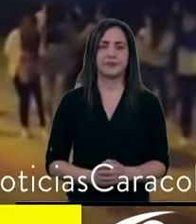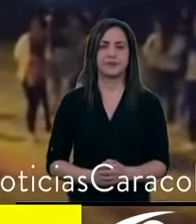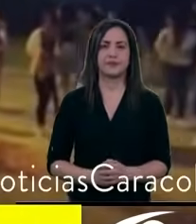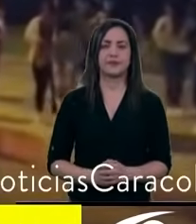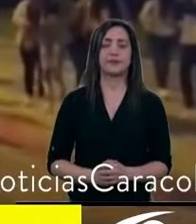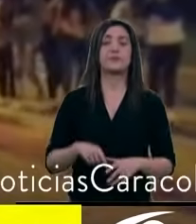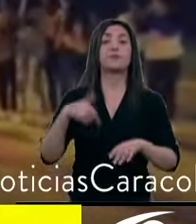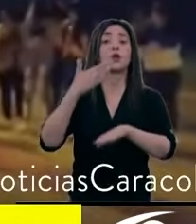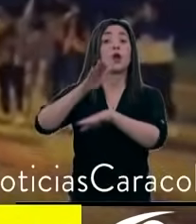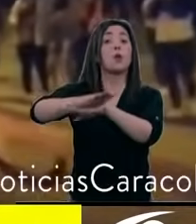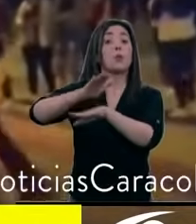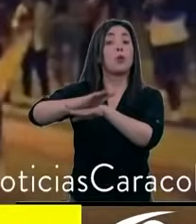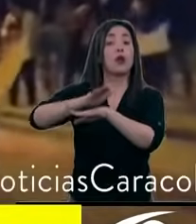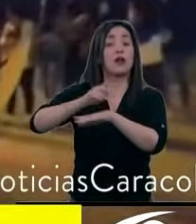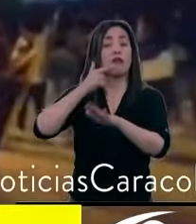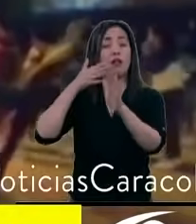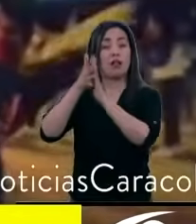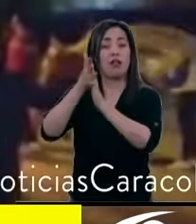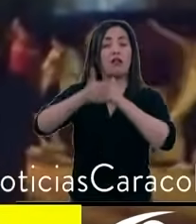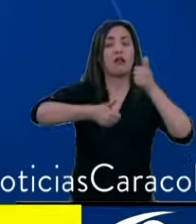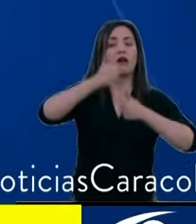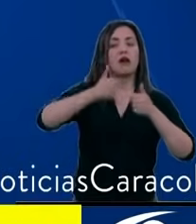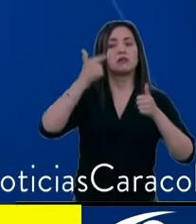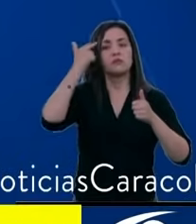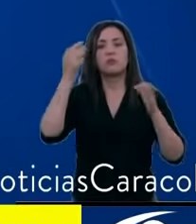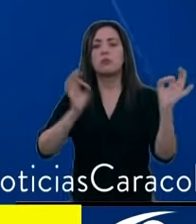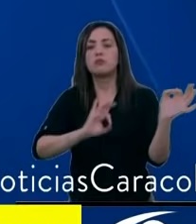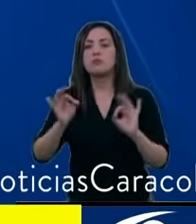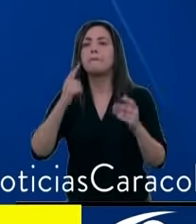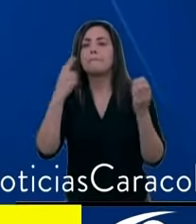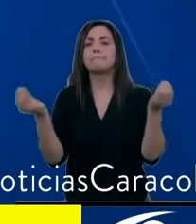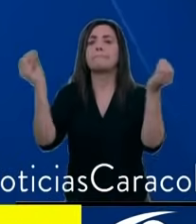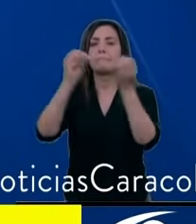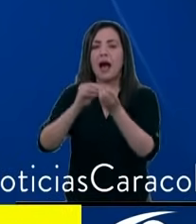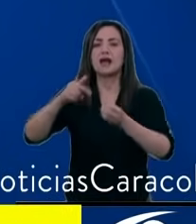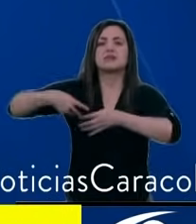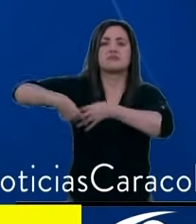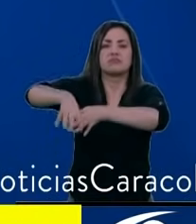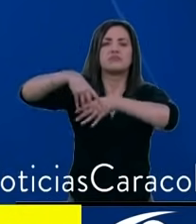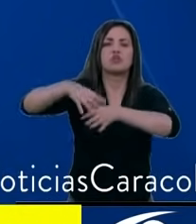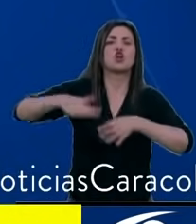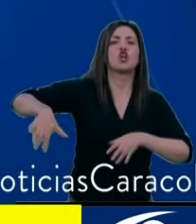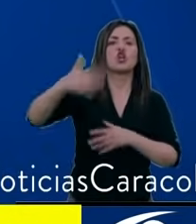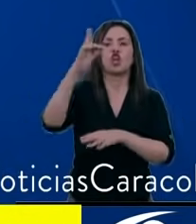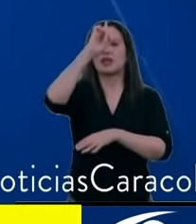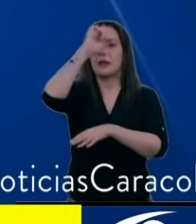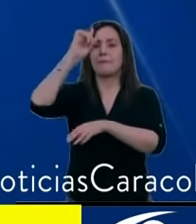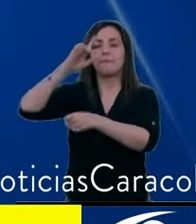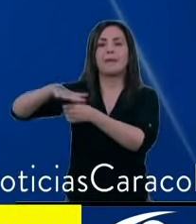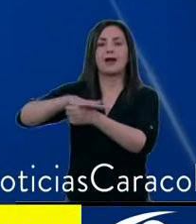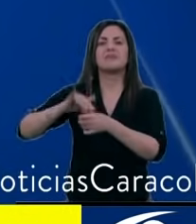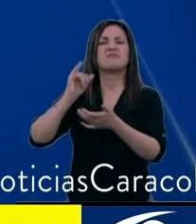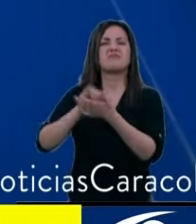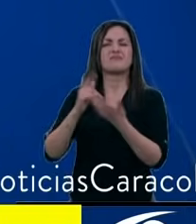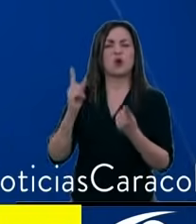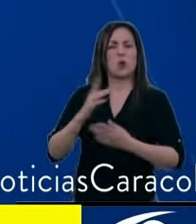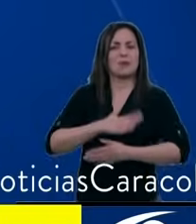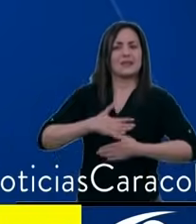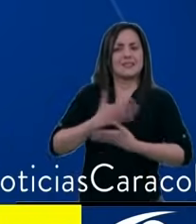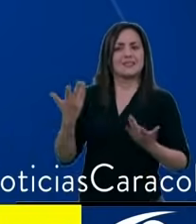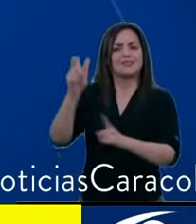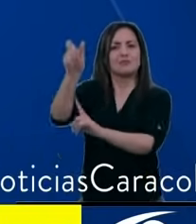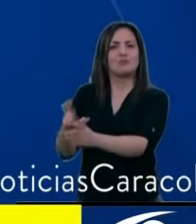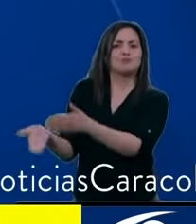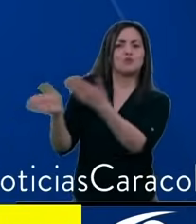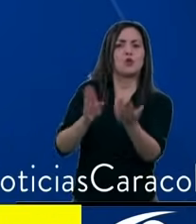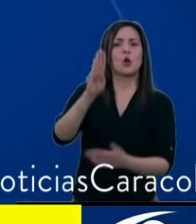En horas de la tarde, según las autoridades, están programadas nuevas marchas y protestas en Madrid, donde saldrán a rechazar la muerte de Brian Fernando